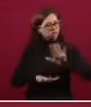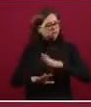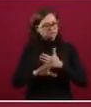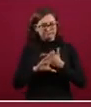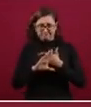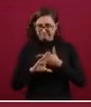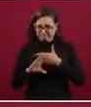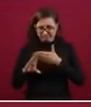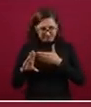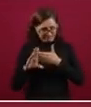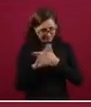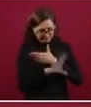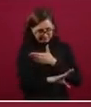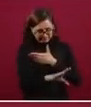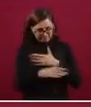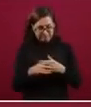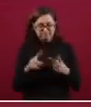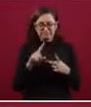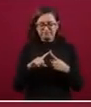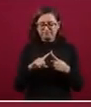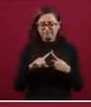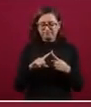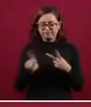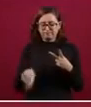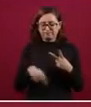que no haya